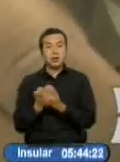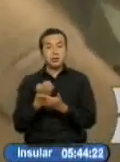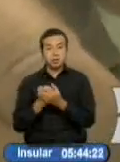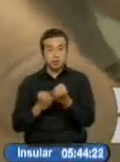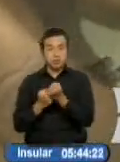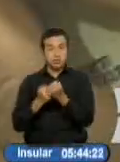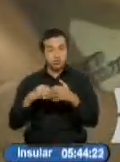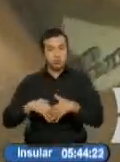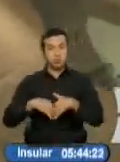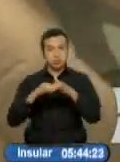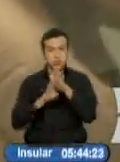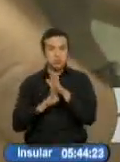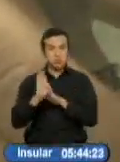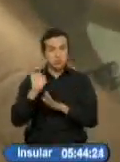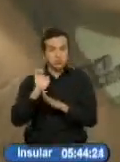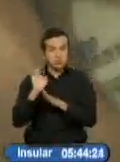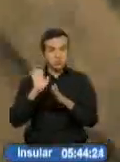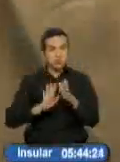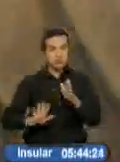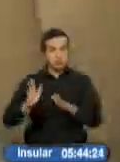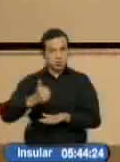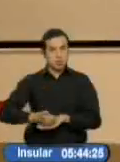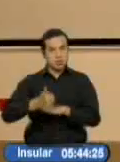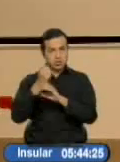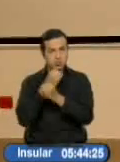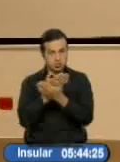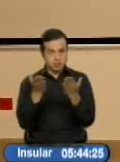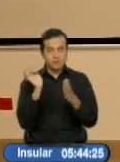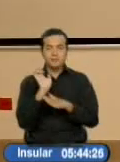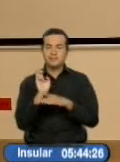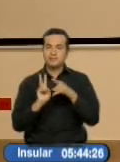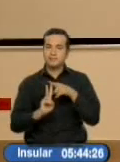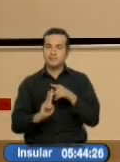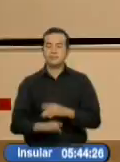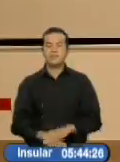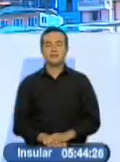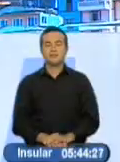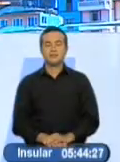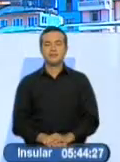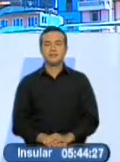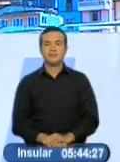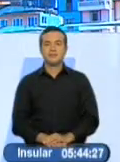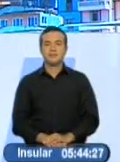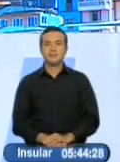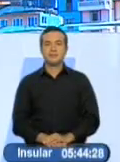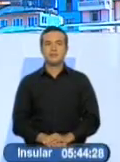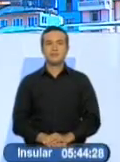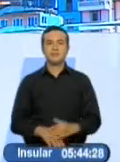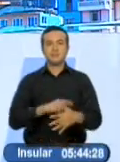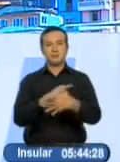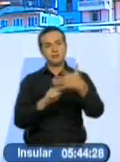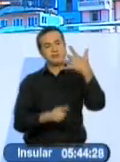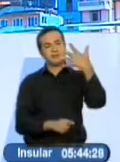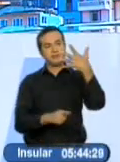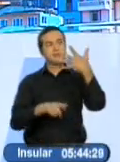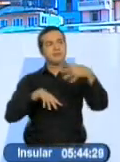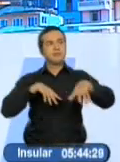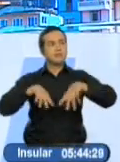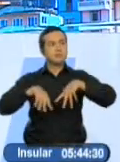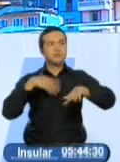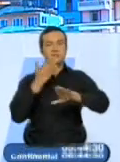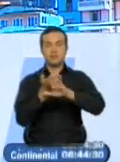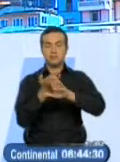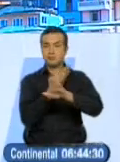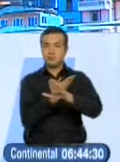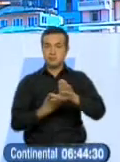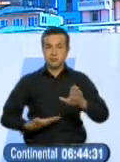salir adelante al país, ratificaron las autoridades. Alex Llanos, Ecuador TV. Las 5 acciones económicas inmediatas planteadas por el